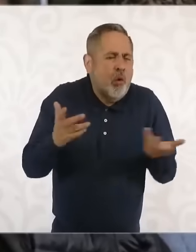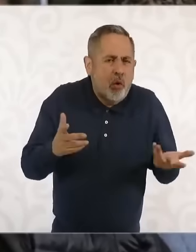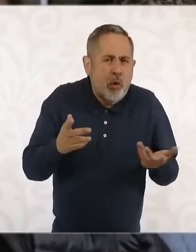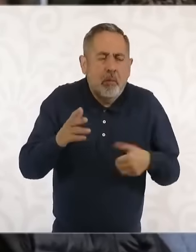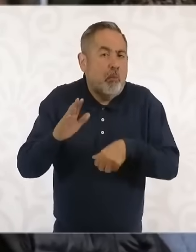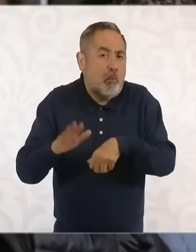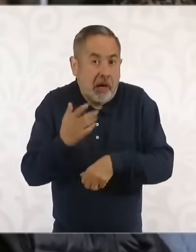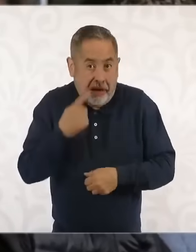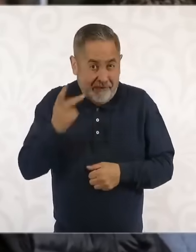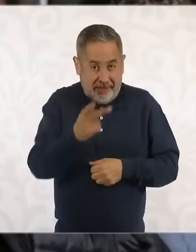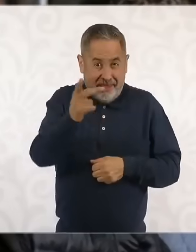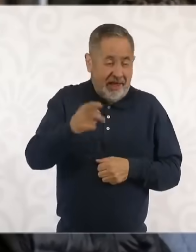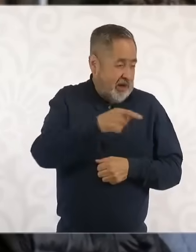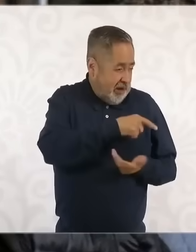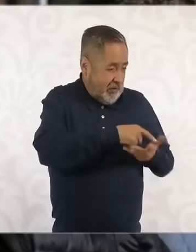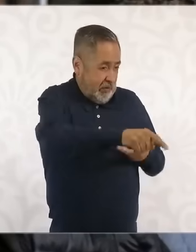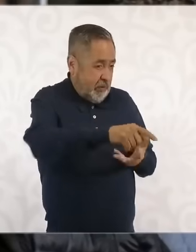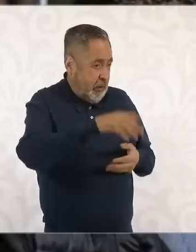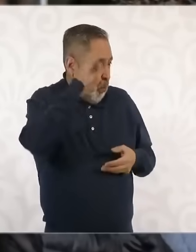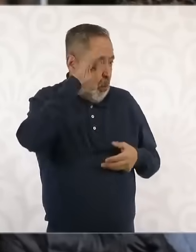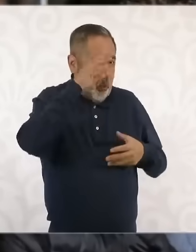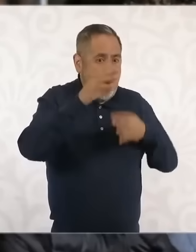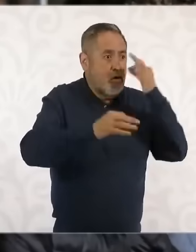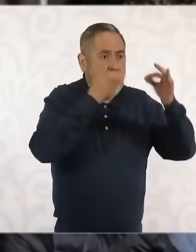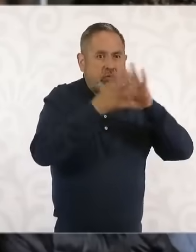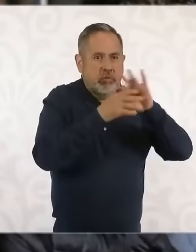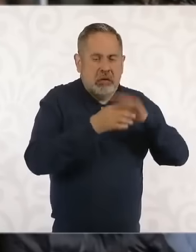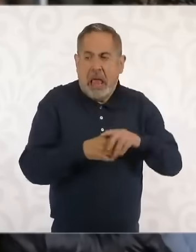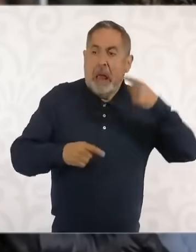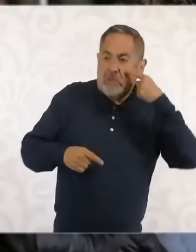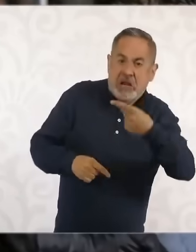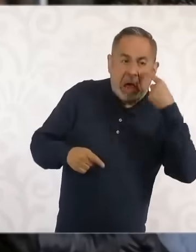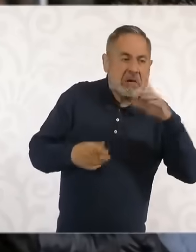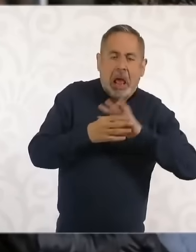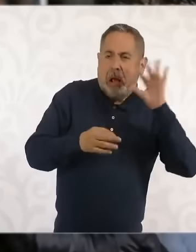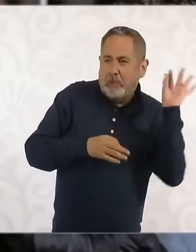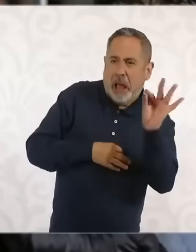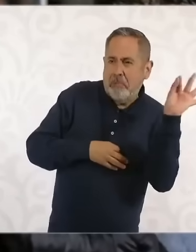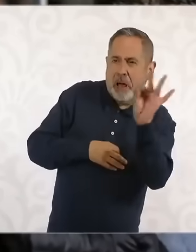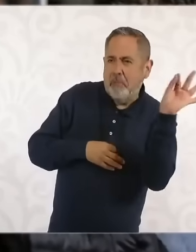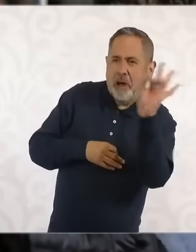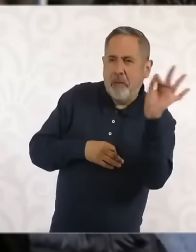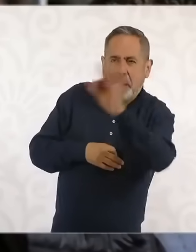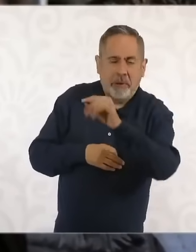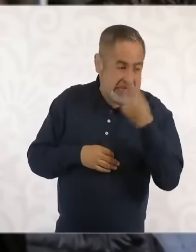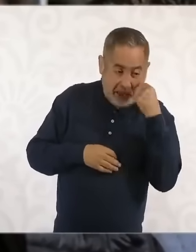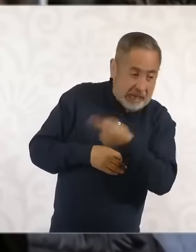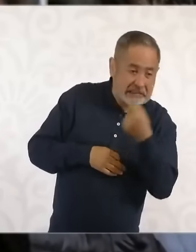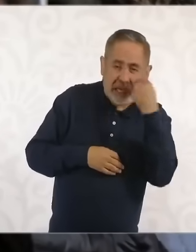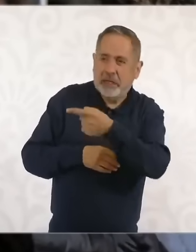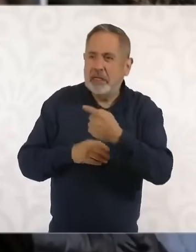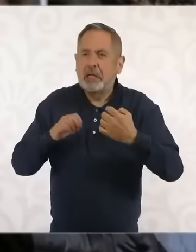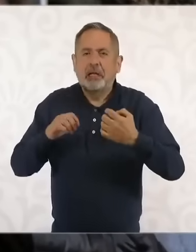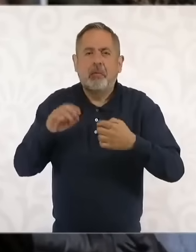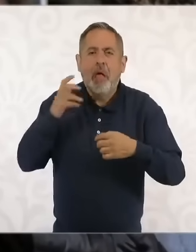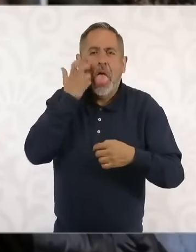grandes corporaciones mediáticas construyen a los enemigos de las libertades y a los enemigos de la democracia. En el pasado,